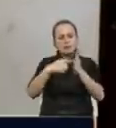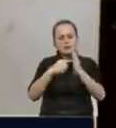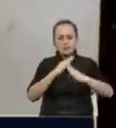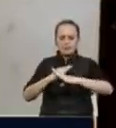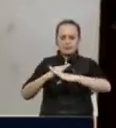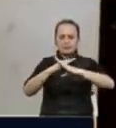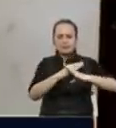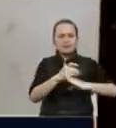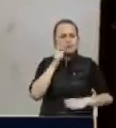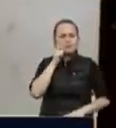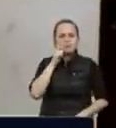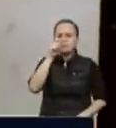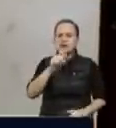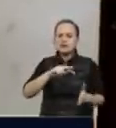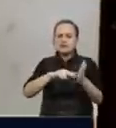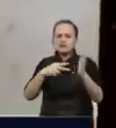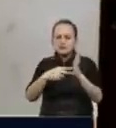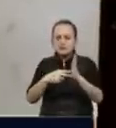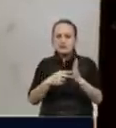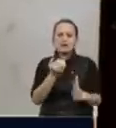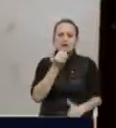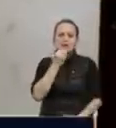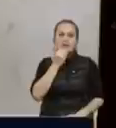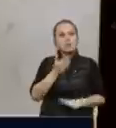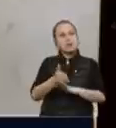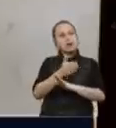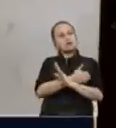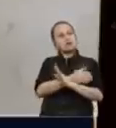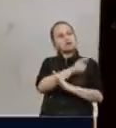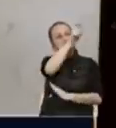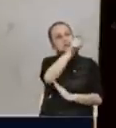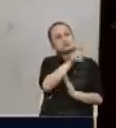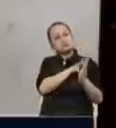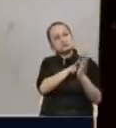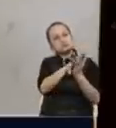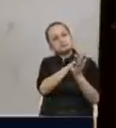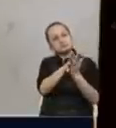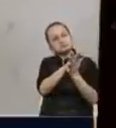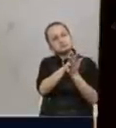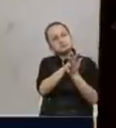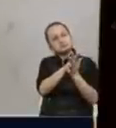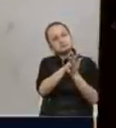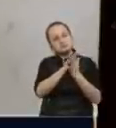Que seguridad humana no es, como alguien lo mencionaba,